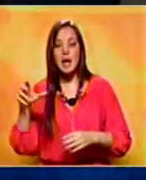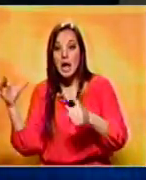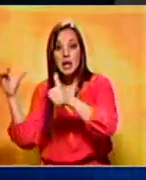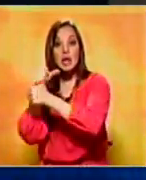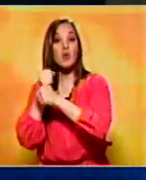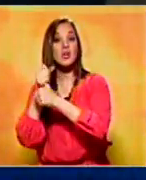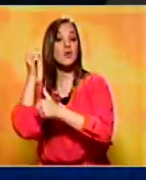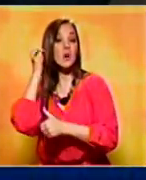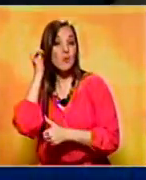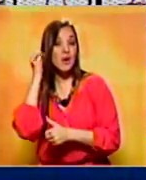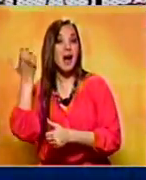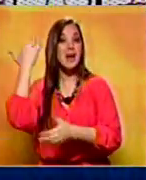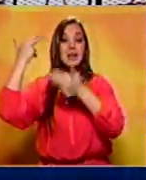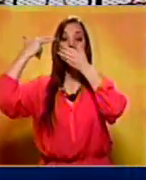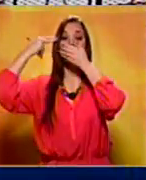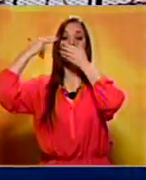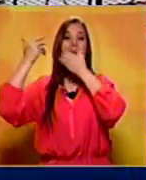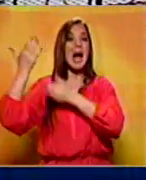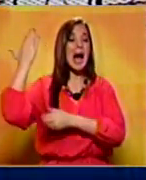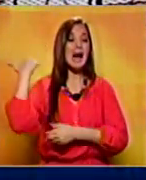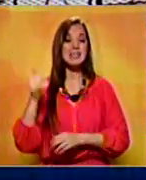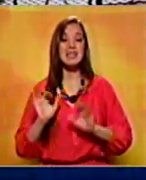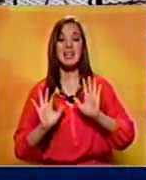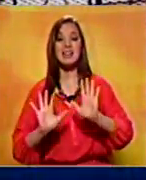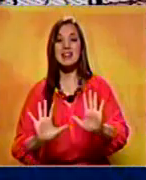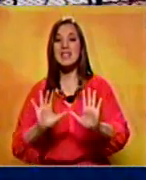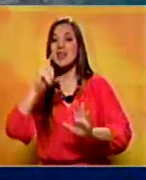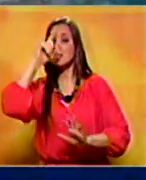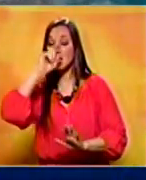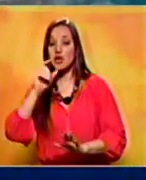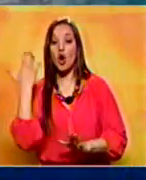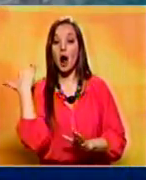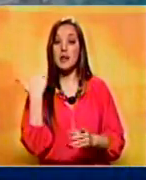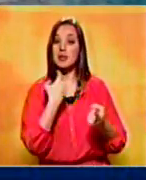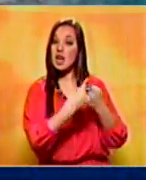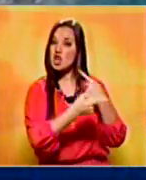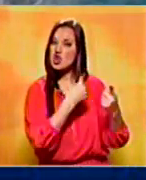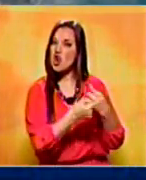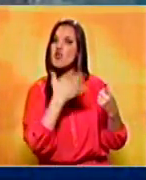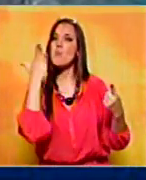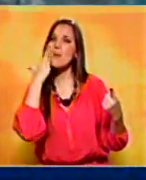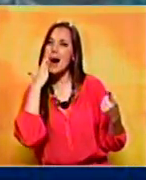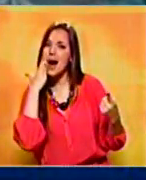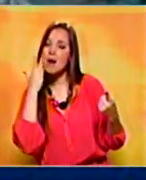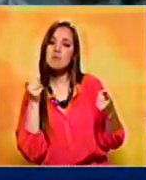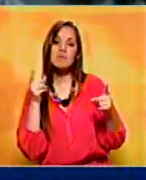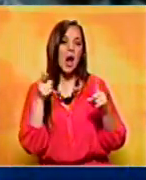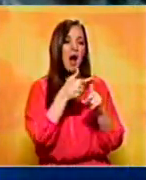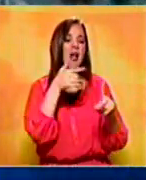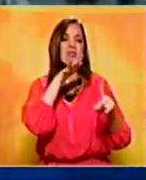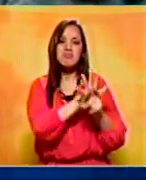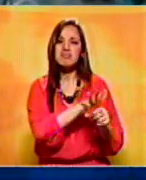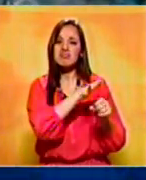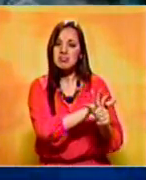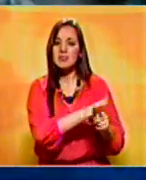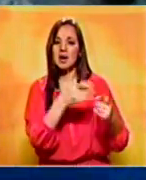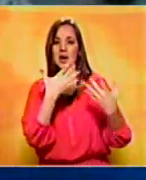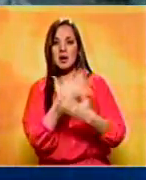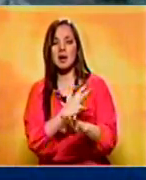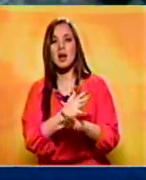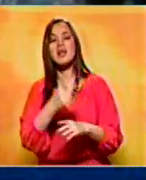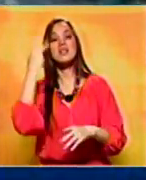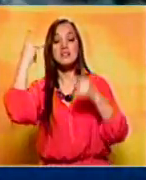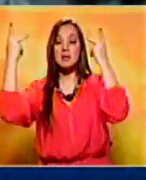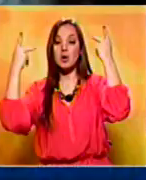una mujer secuestrada hace 10 años por un exnovio de su madre, el cual la sometió a abusos sexuales y psicológicos.